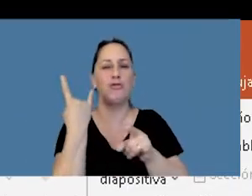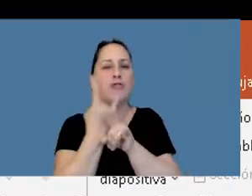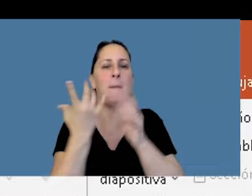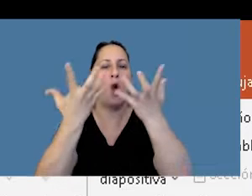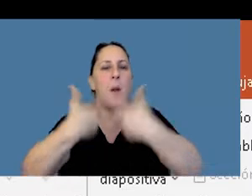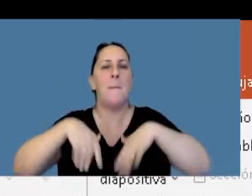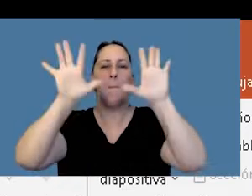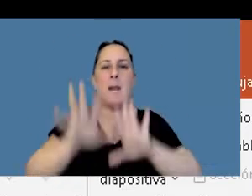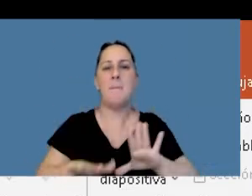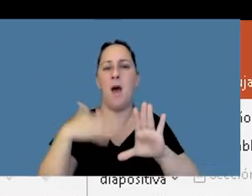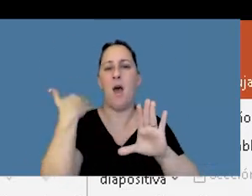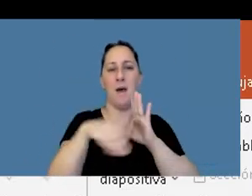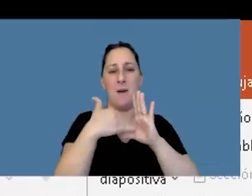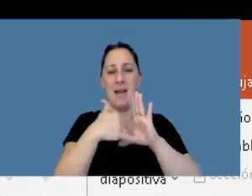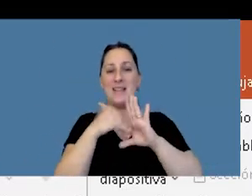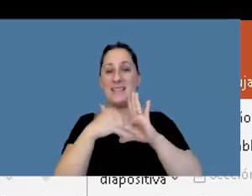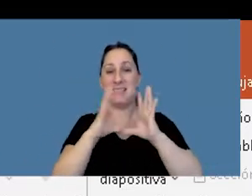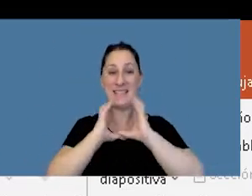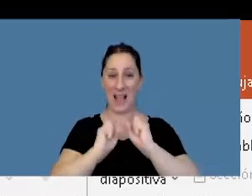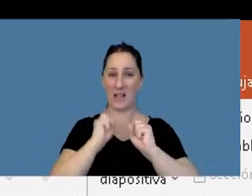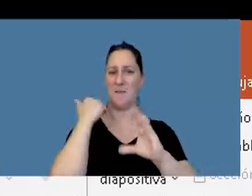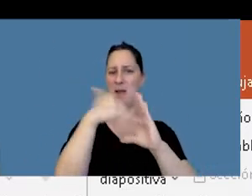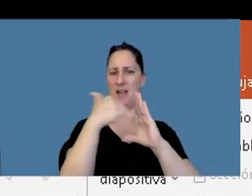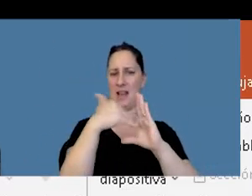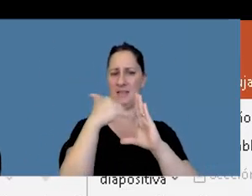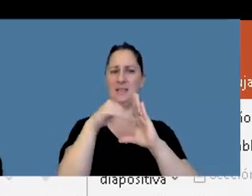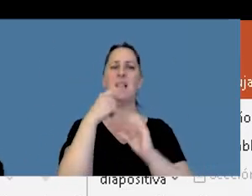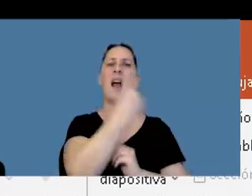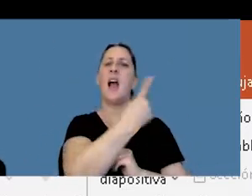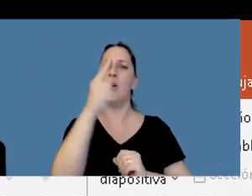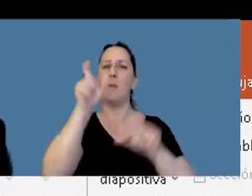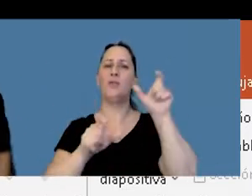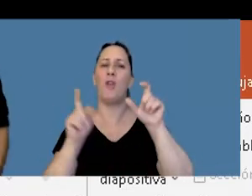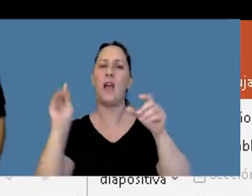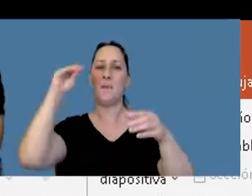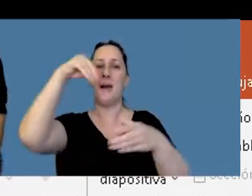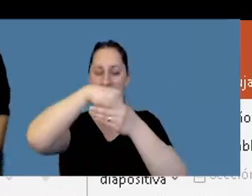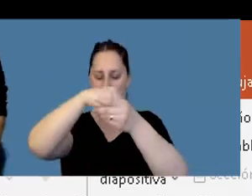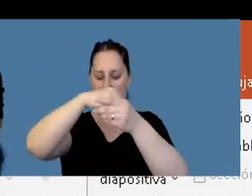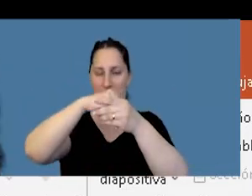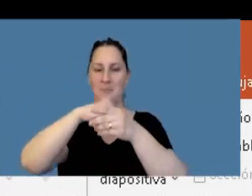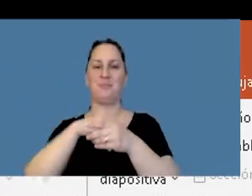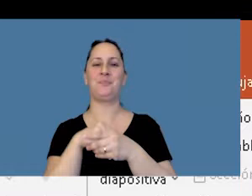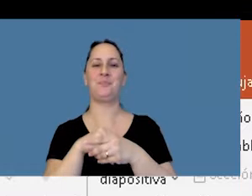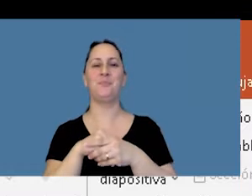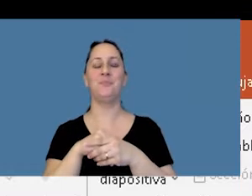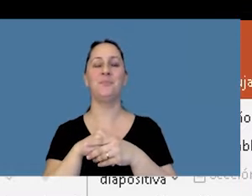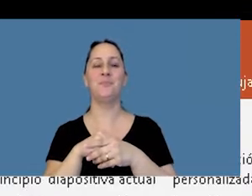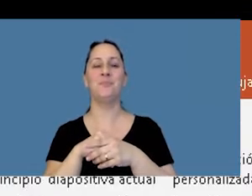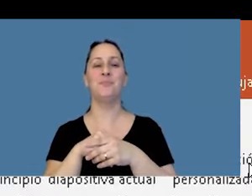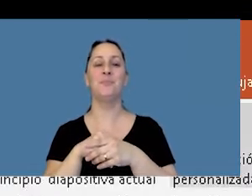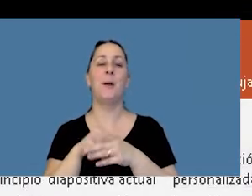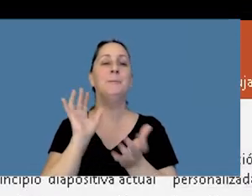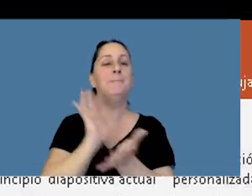que luego la Secretaría les remite a cada uno de los participantes con un, si se